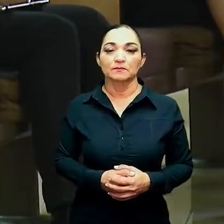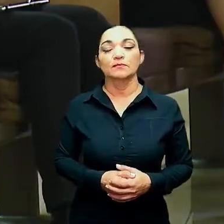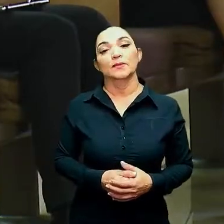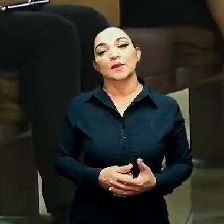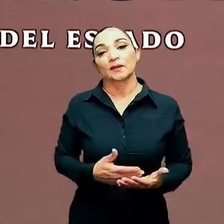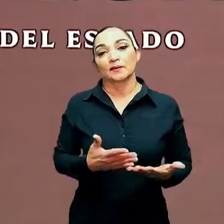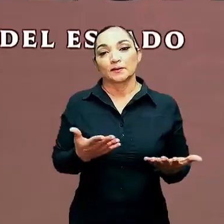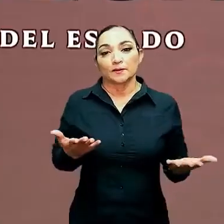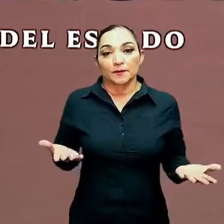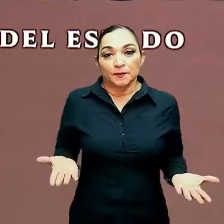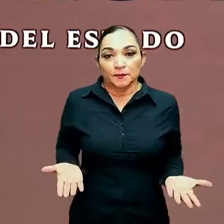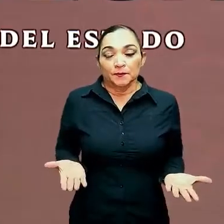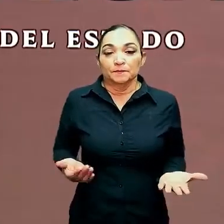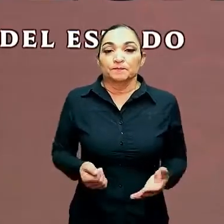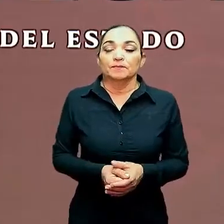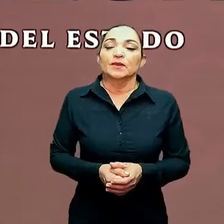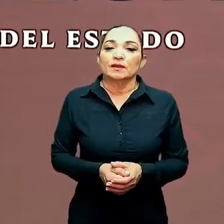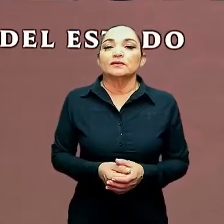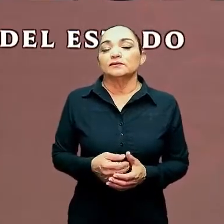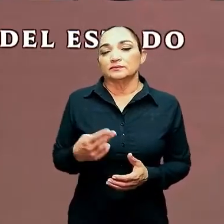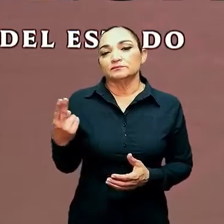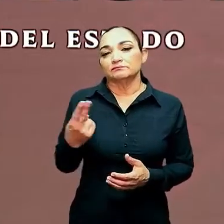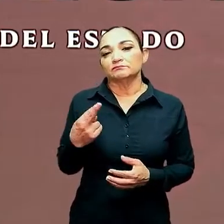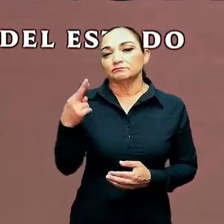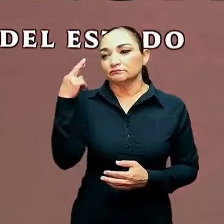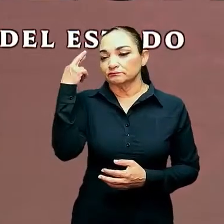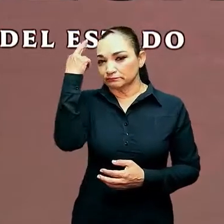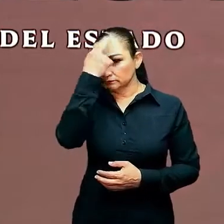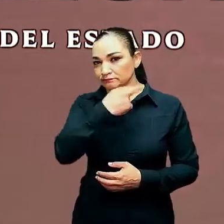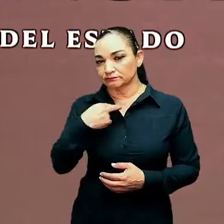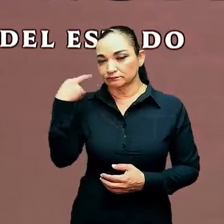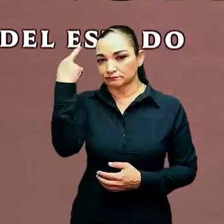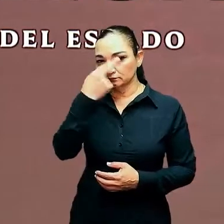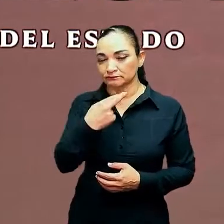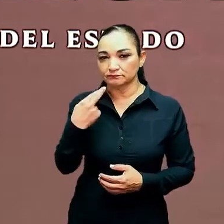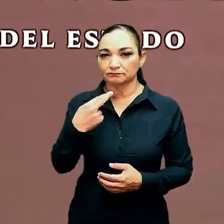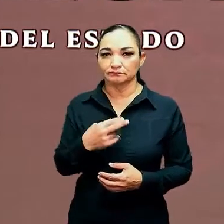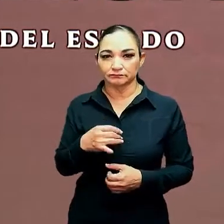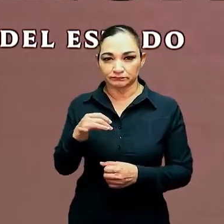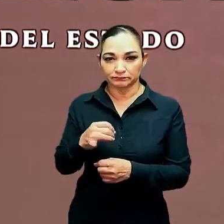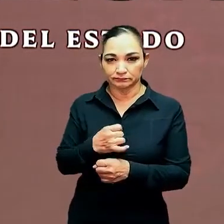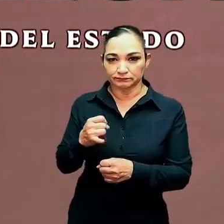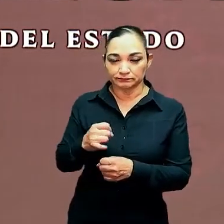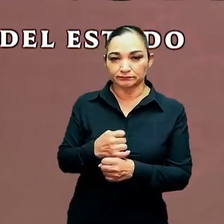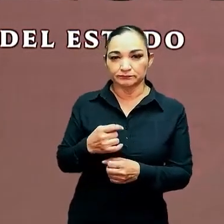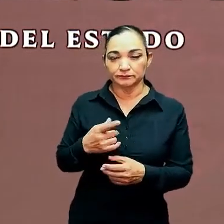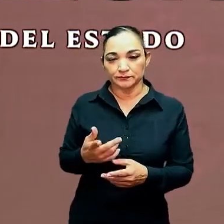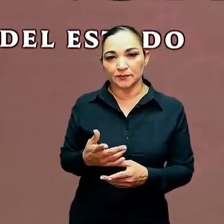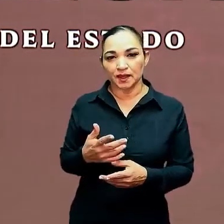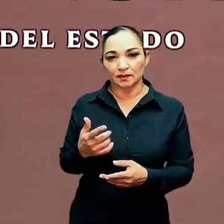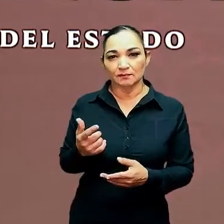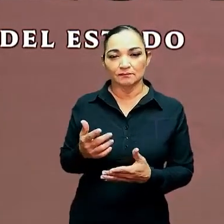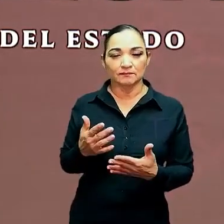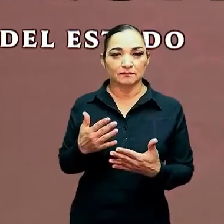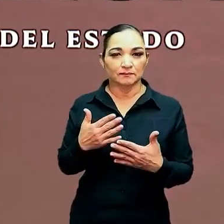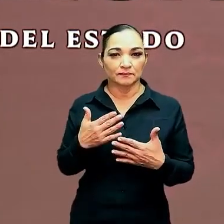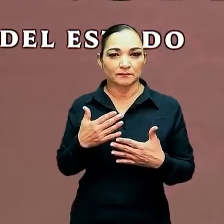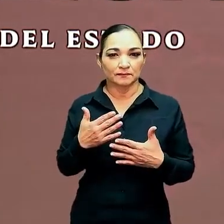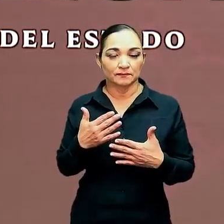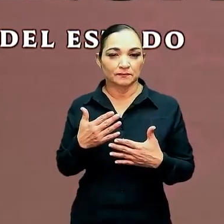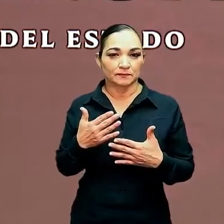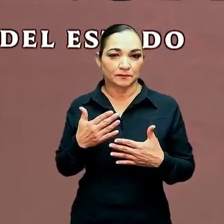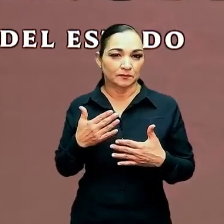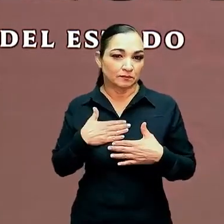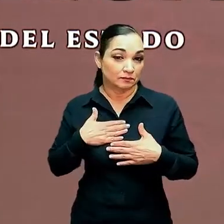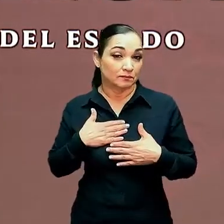Bueno, déjame ver eso, o sea, ahí en entrega-recepción tenemos eso, yo te lo doy, pero